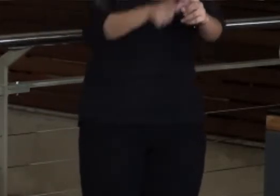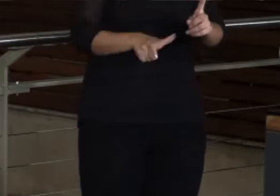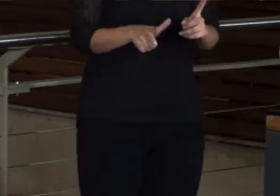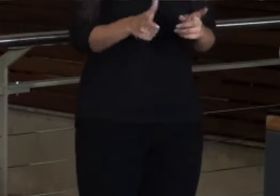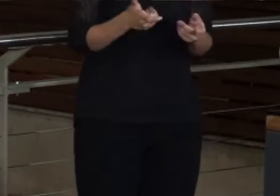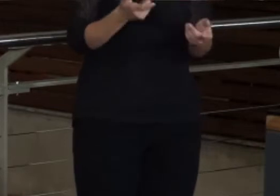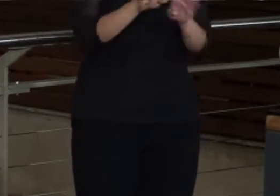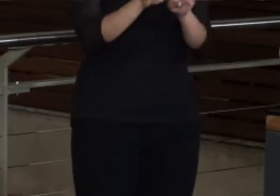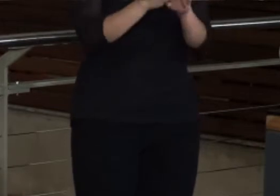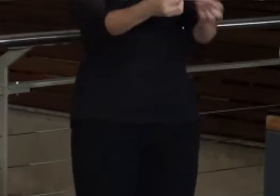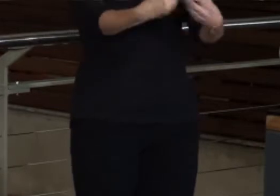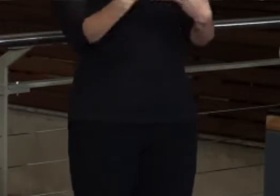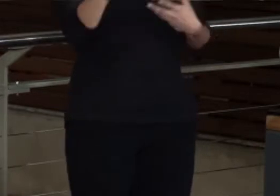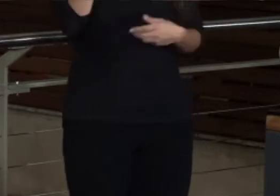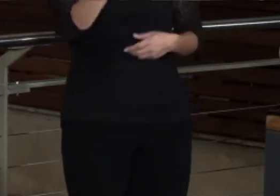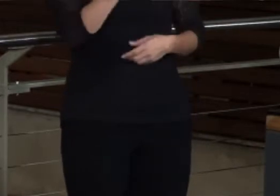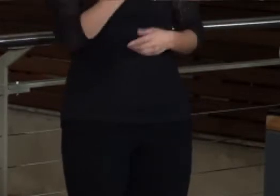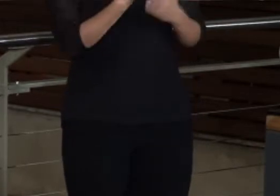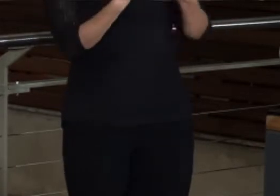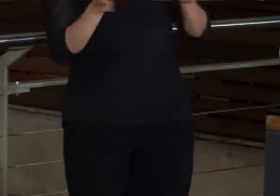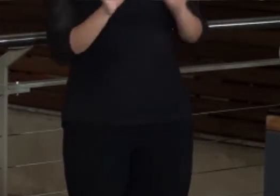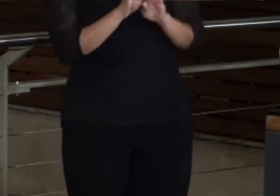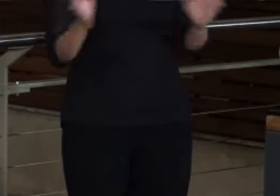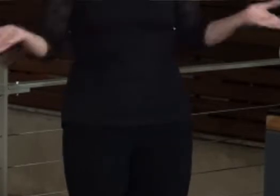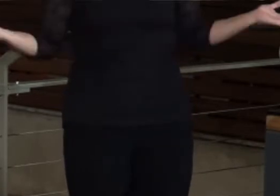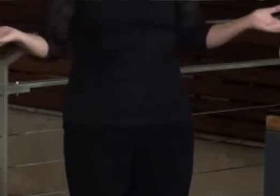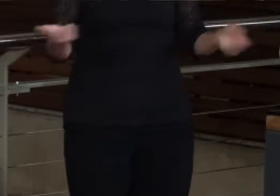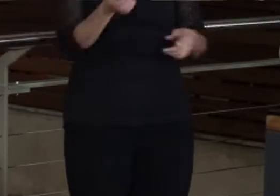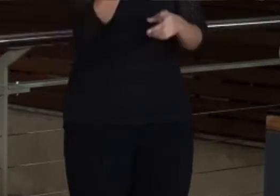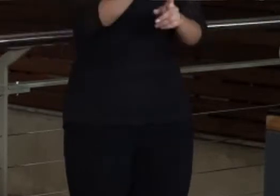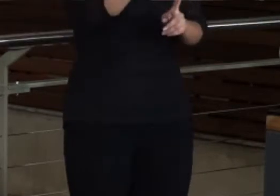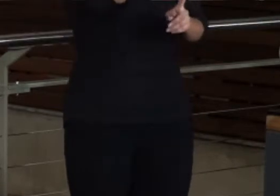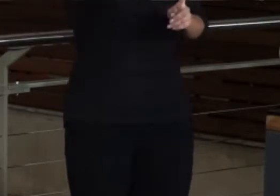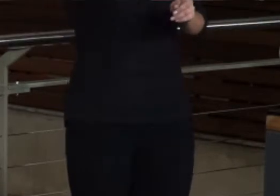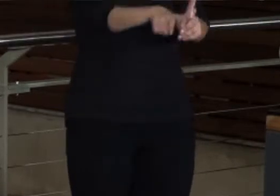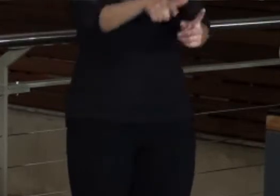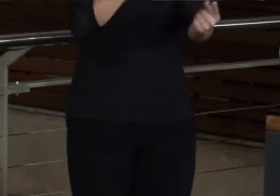así así somos de buenos los hombros seres humanos